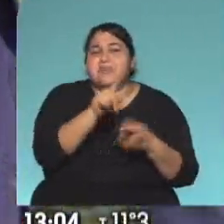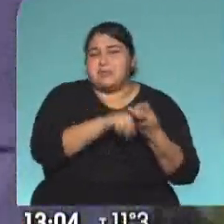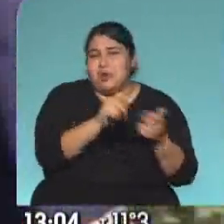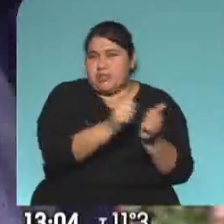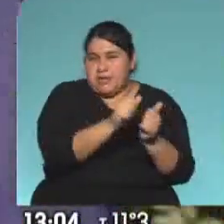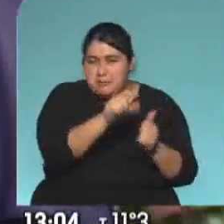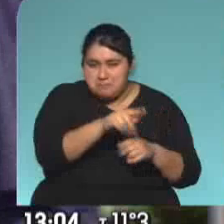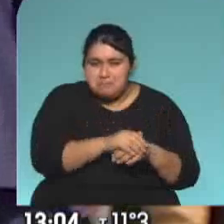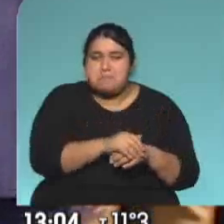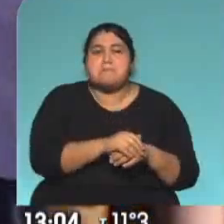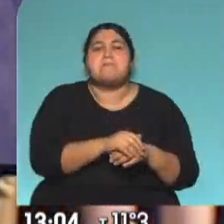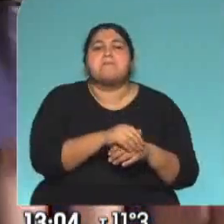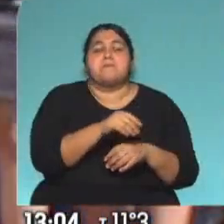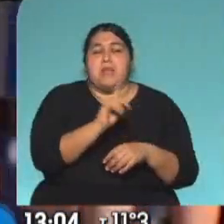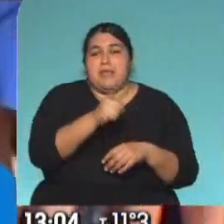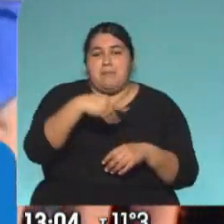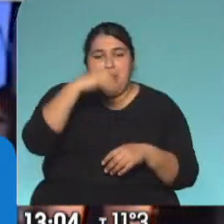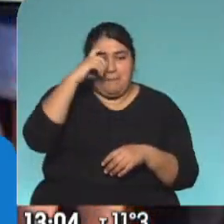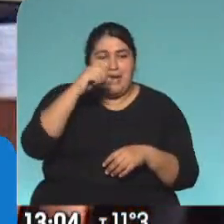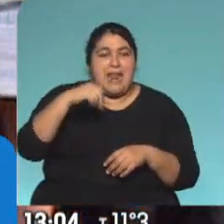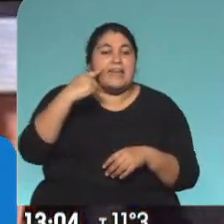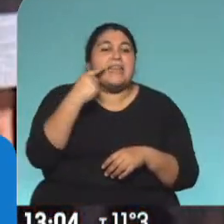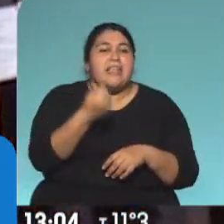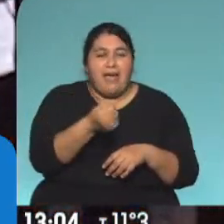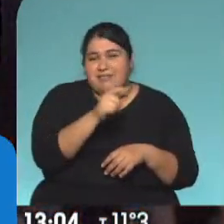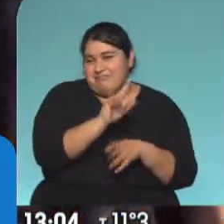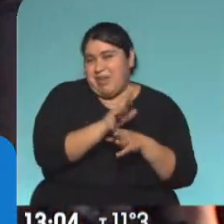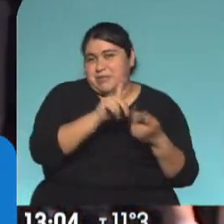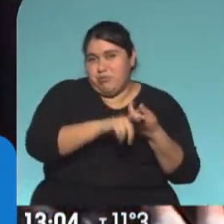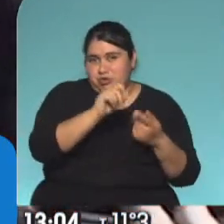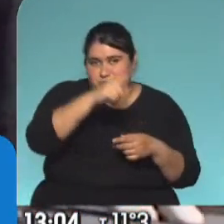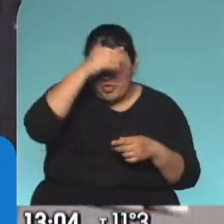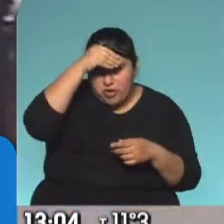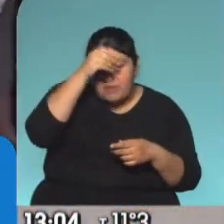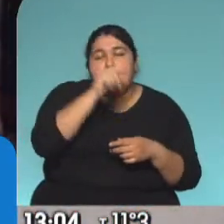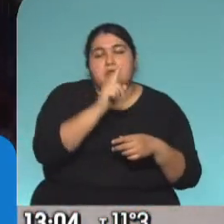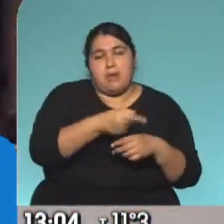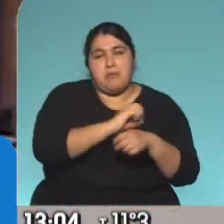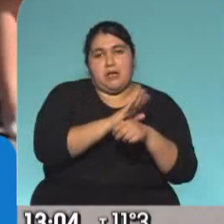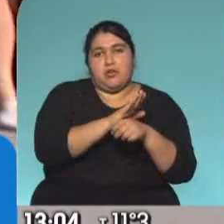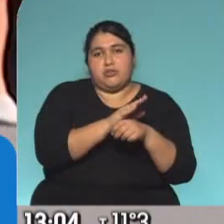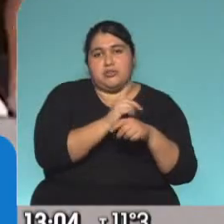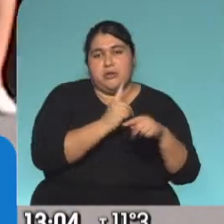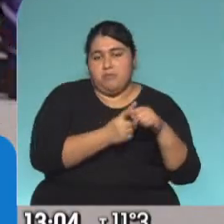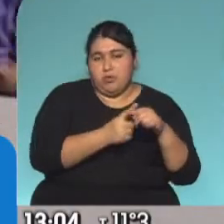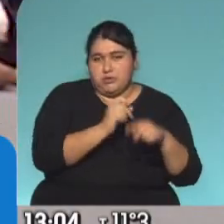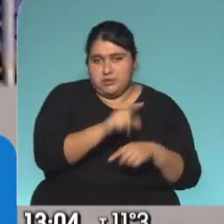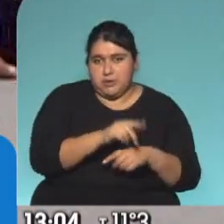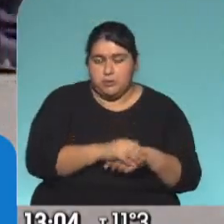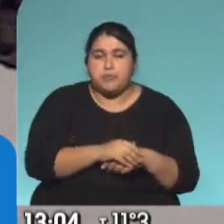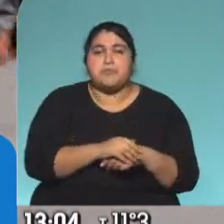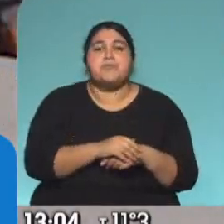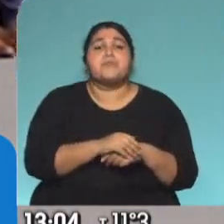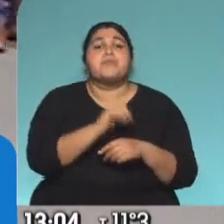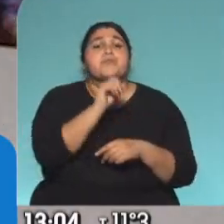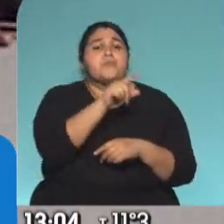Blanca. Melania también. Otra noticia que es que Melania, la primera dama de Estados Unidos, también dio positivo en el test de coronavirus. Ella